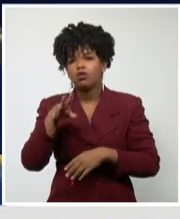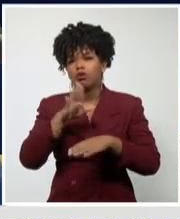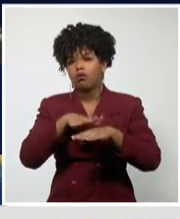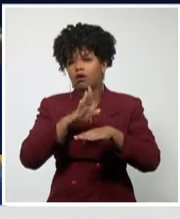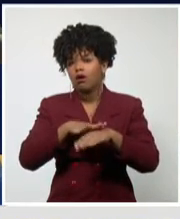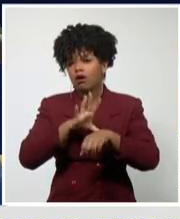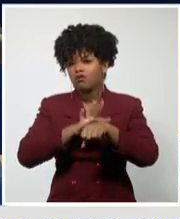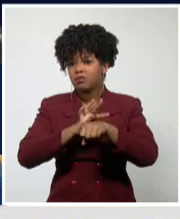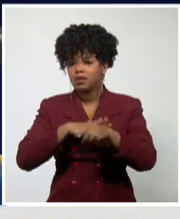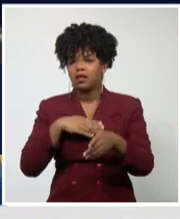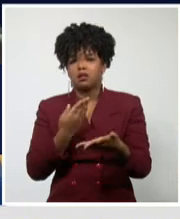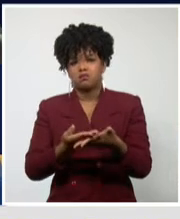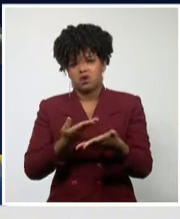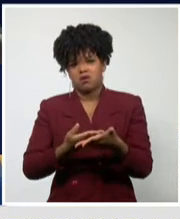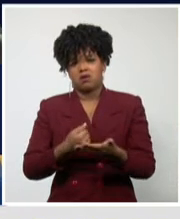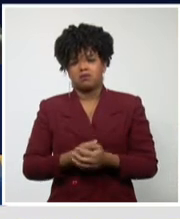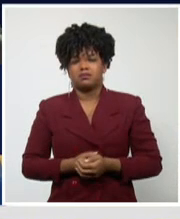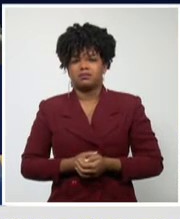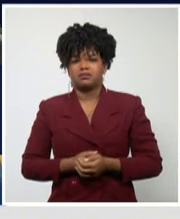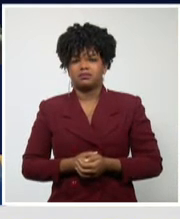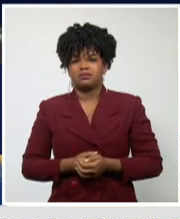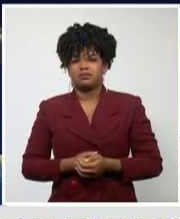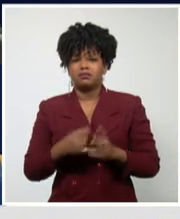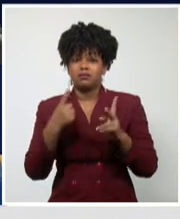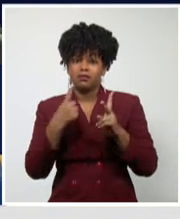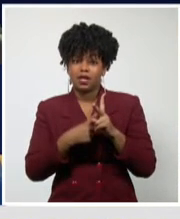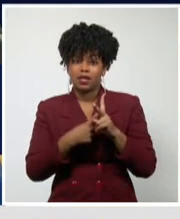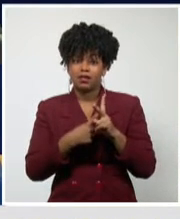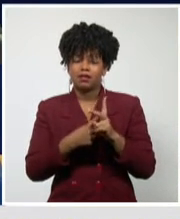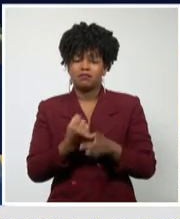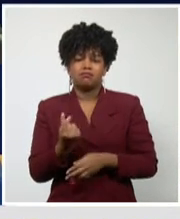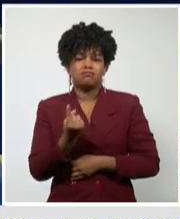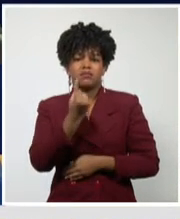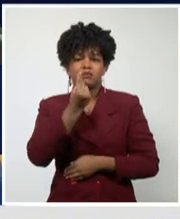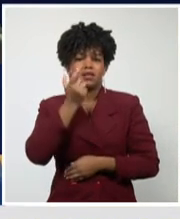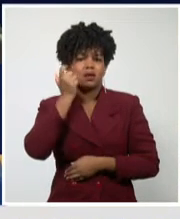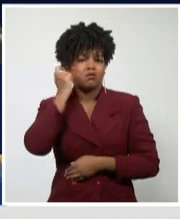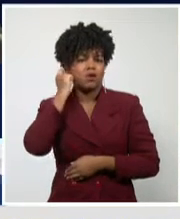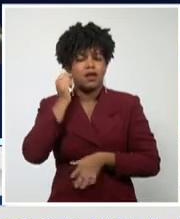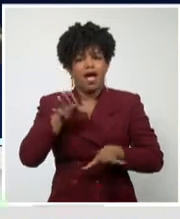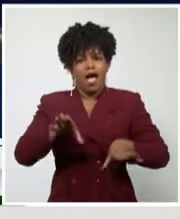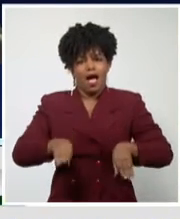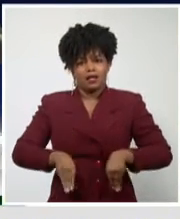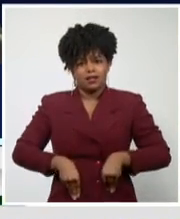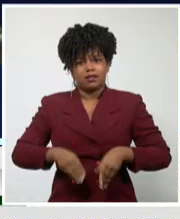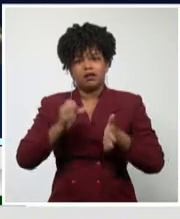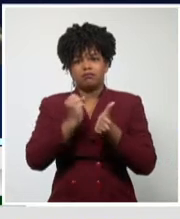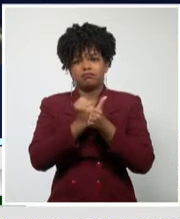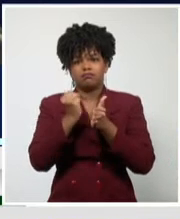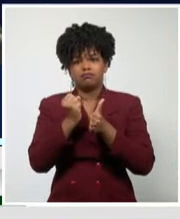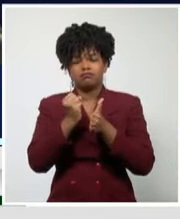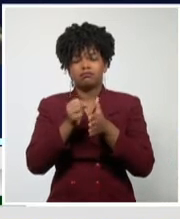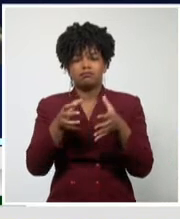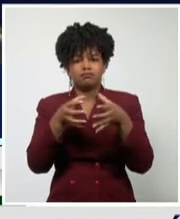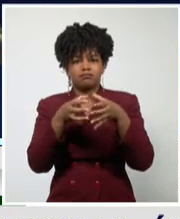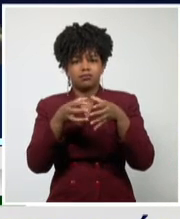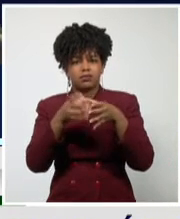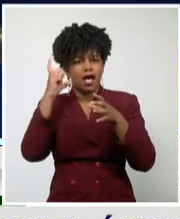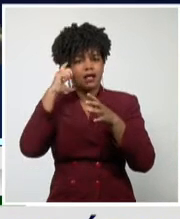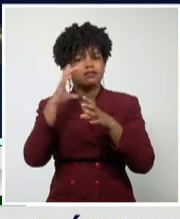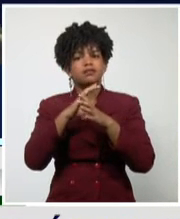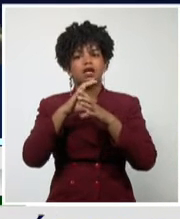muerte. Y fue la primera mujer admitida en una sociedad científica de